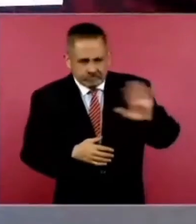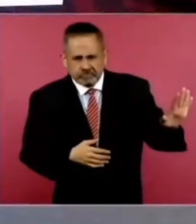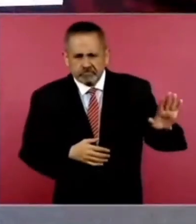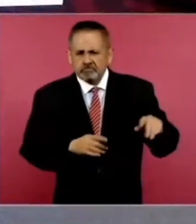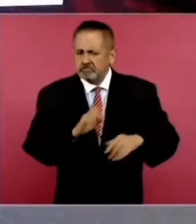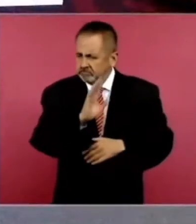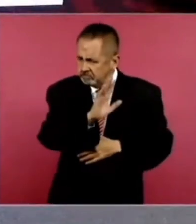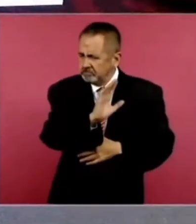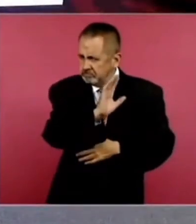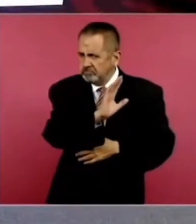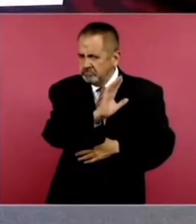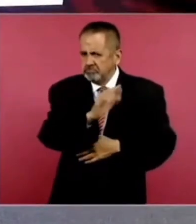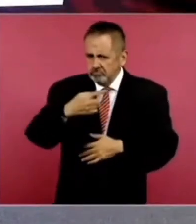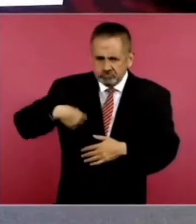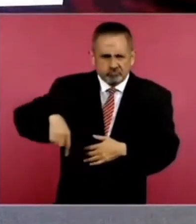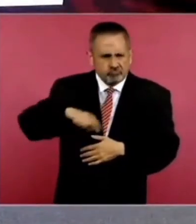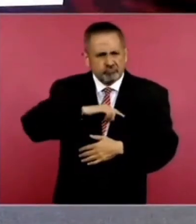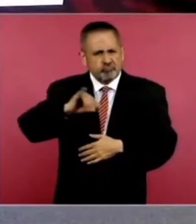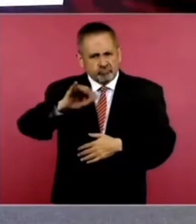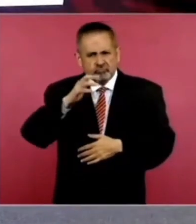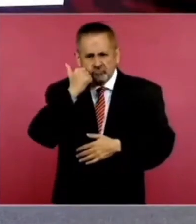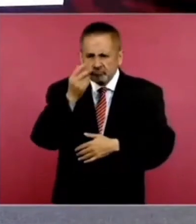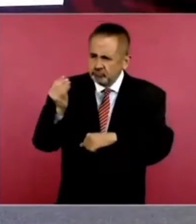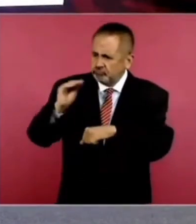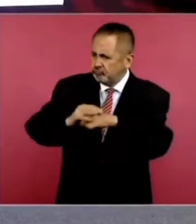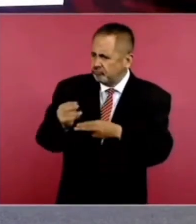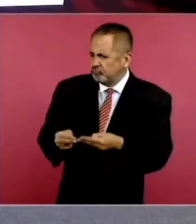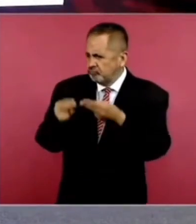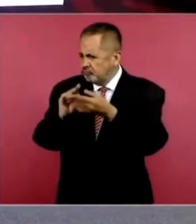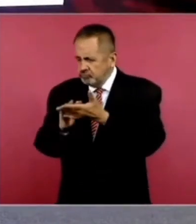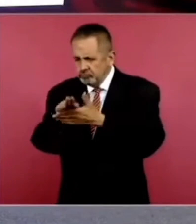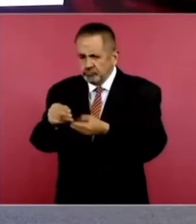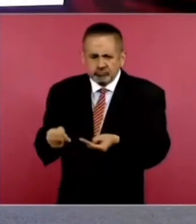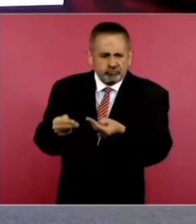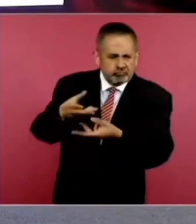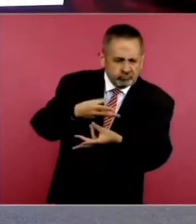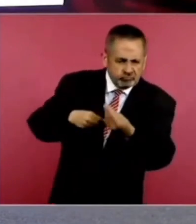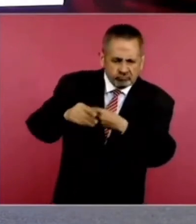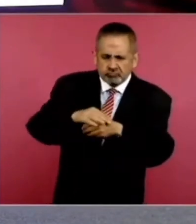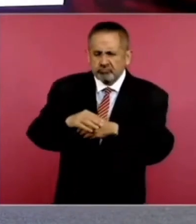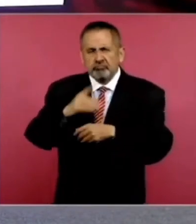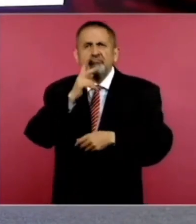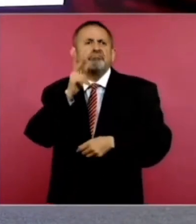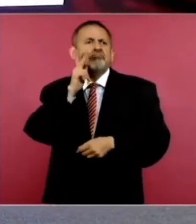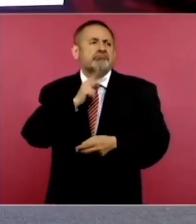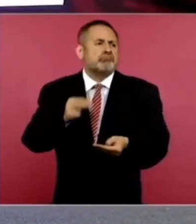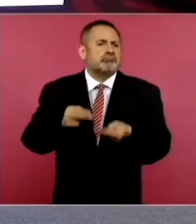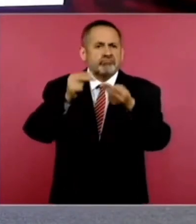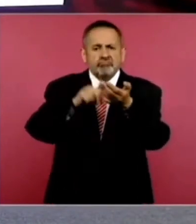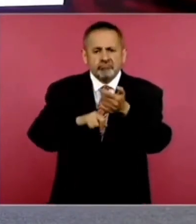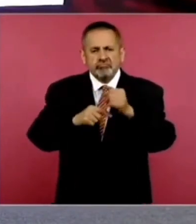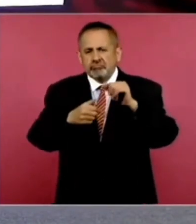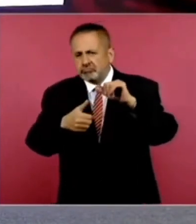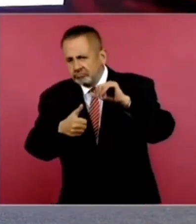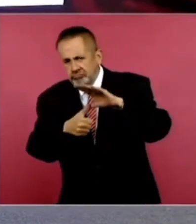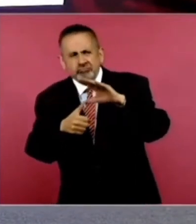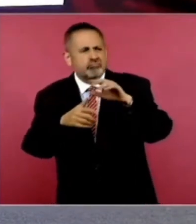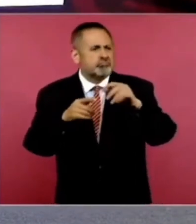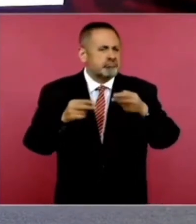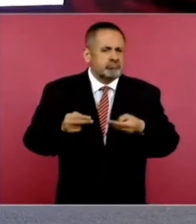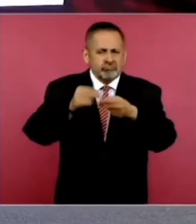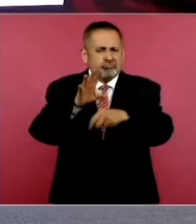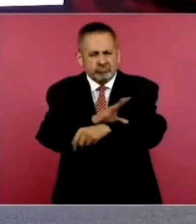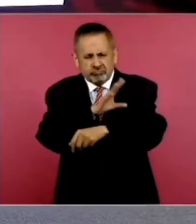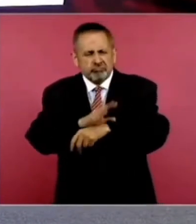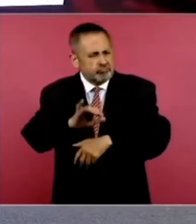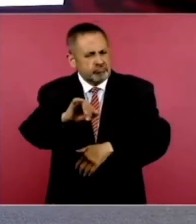mexicanos sí queremos invertir en el petróleo americano o en su producción de energía